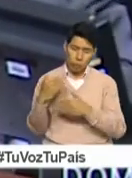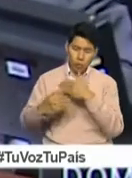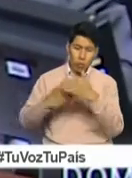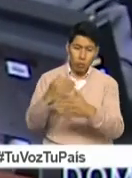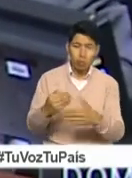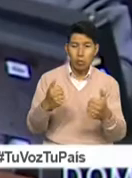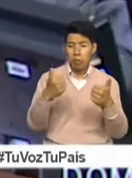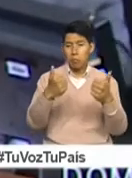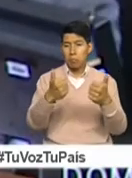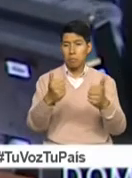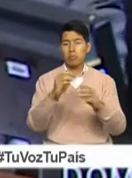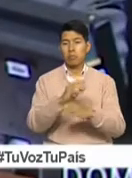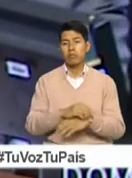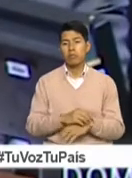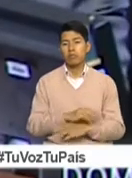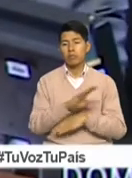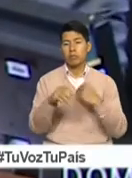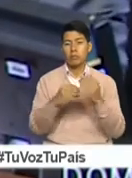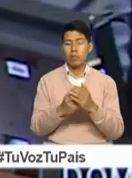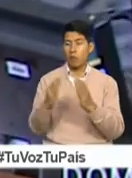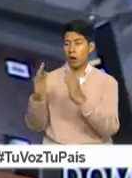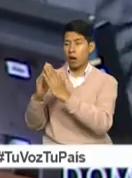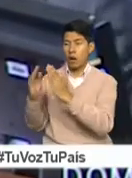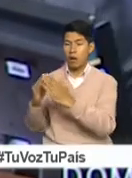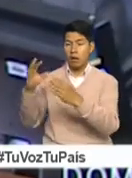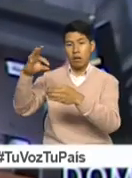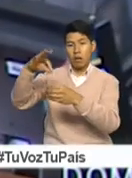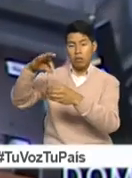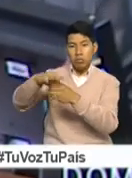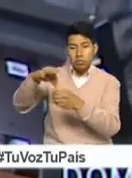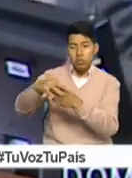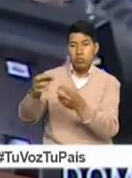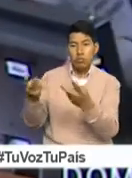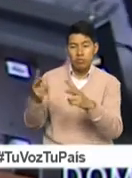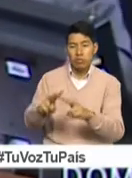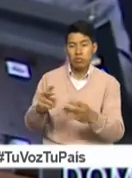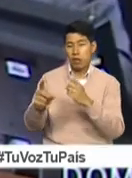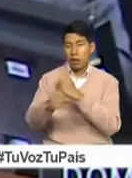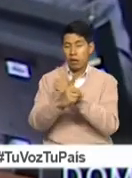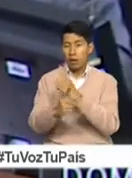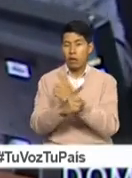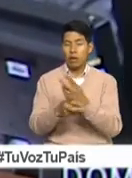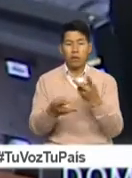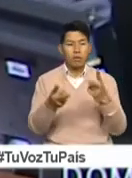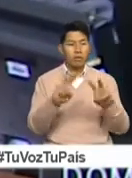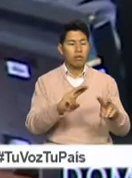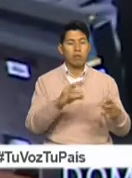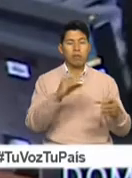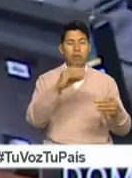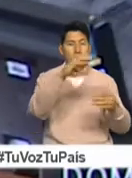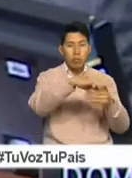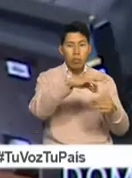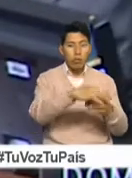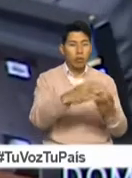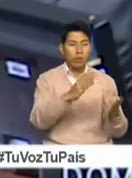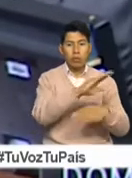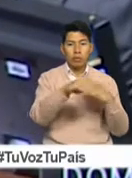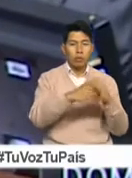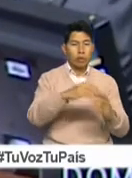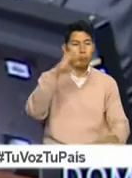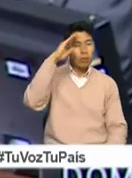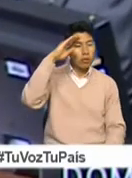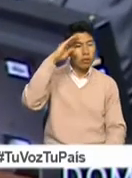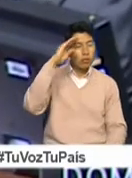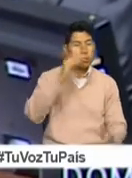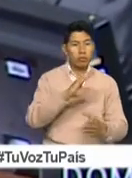incluyente con el voto en casa para las personas con discapacidad facultativo para fuerzas armadas y policía